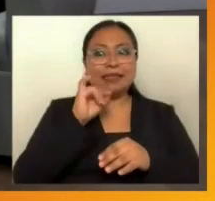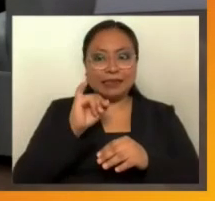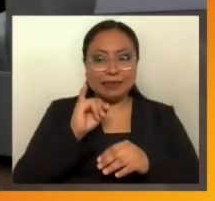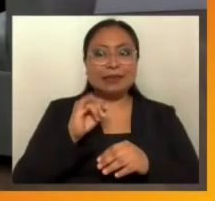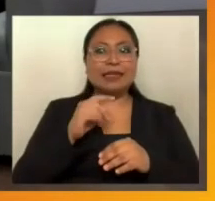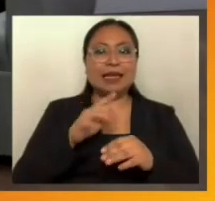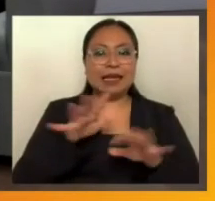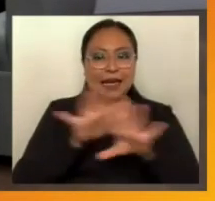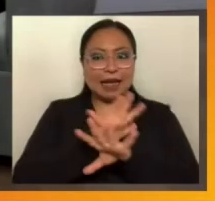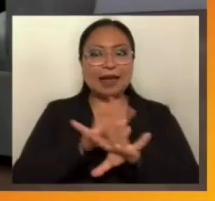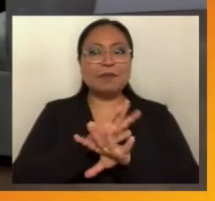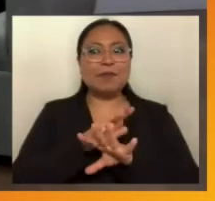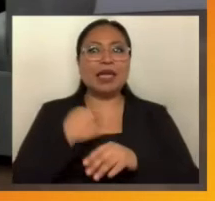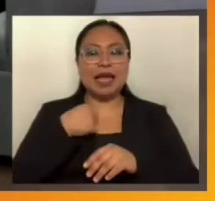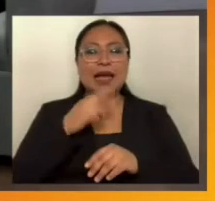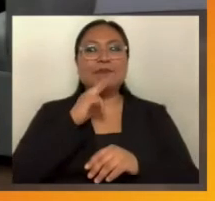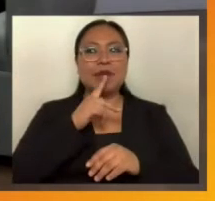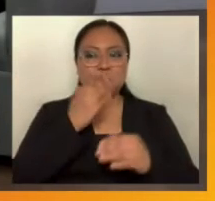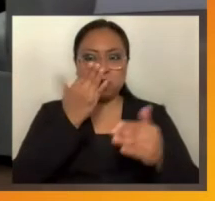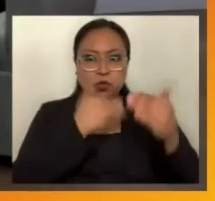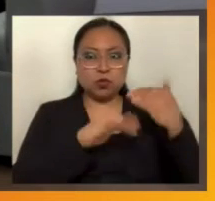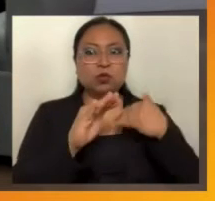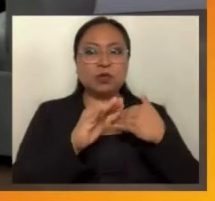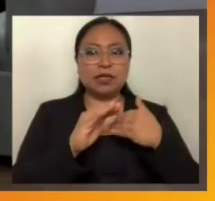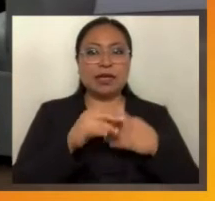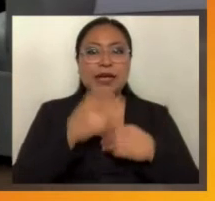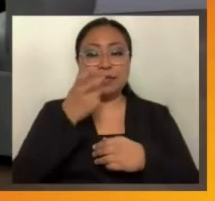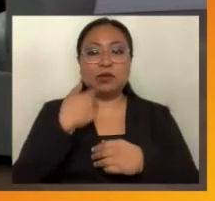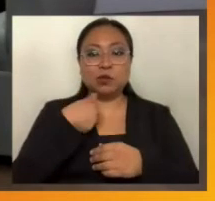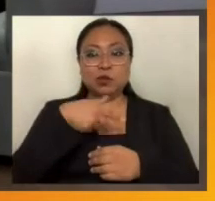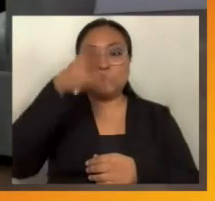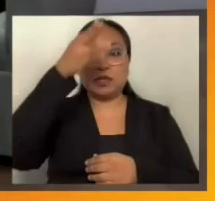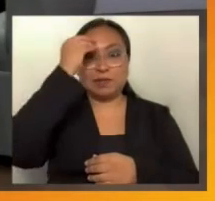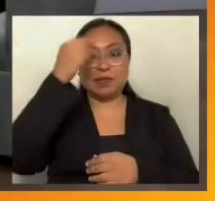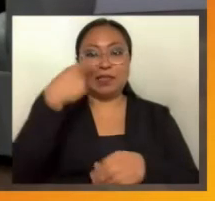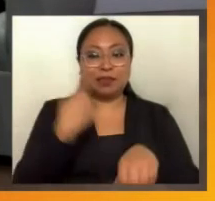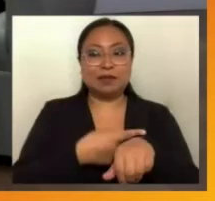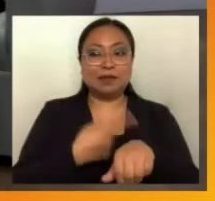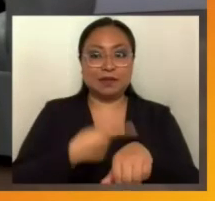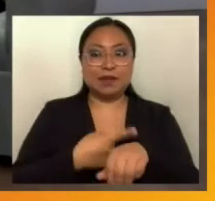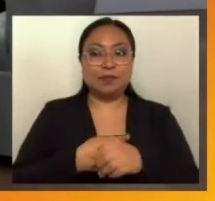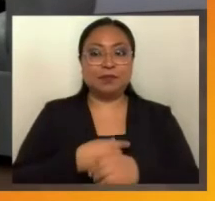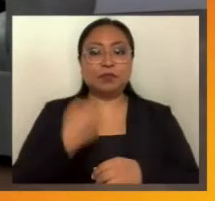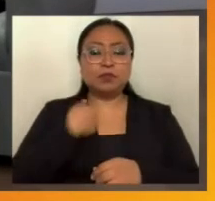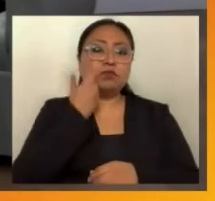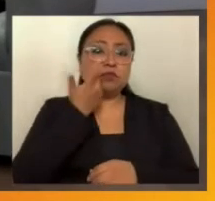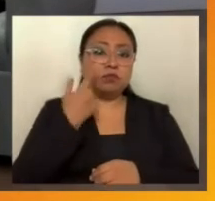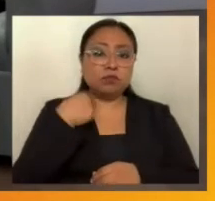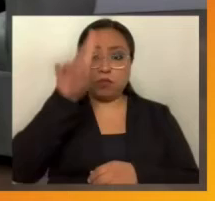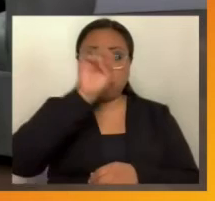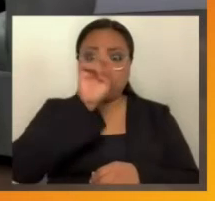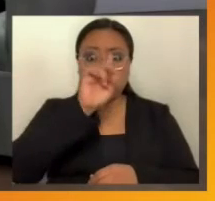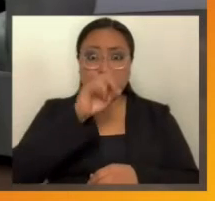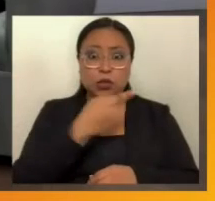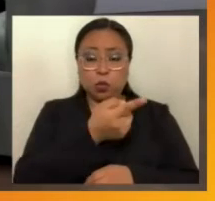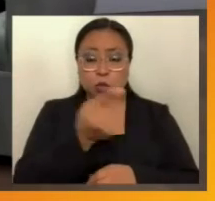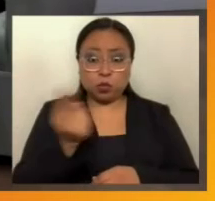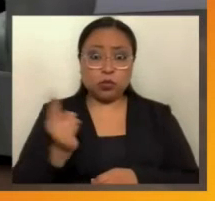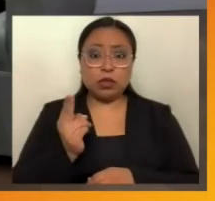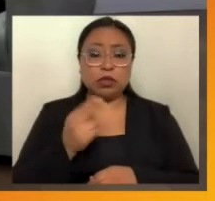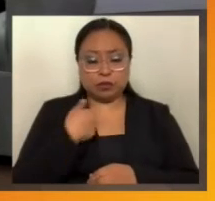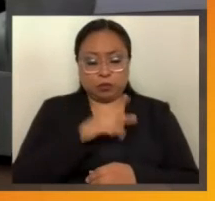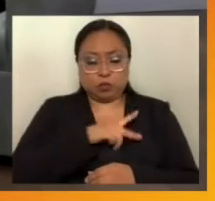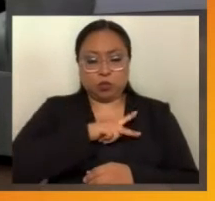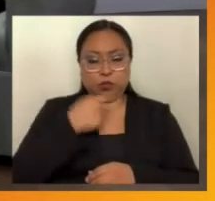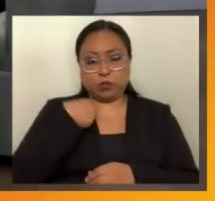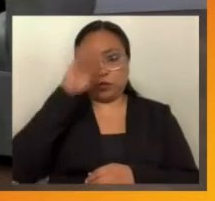día de hoy, que eso es lo que aprendí con esa enfermedad. Creo que lo que podría recomendar en mi